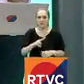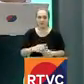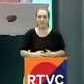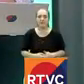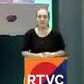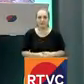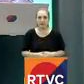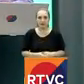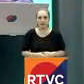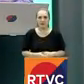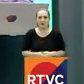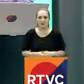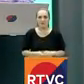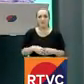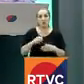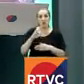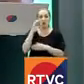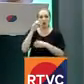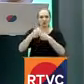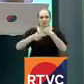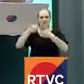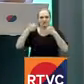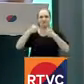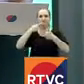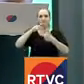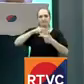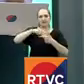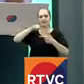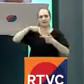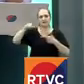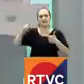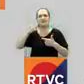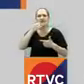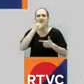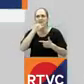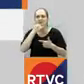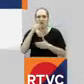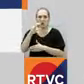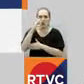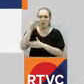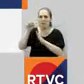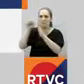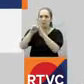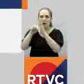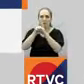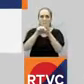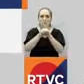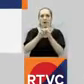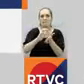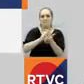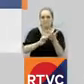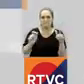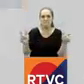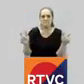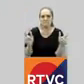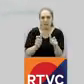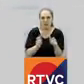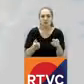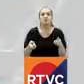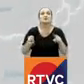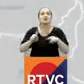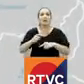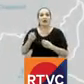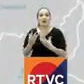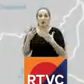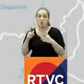Y las autoridades en Colombia entregaron cifras sobre reducción de homicidios en Colombia y quemados durante la jornada del fin de año.